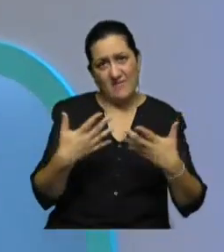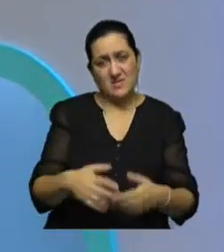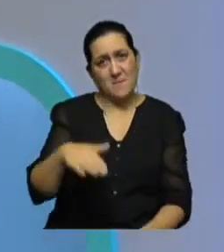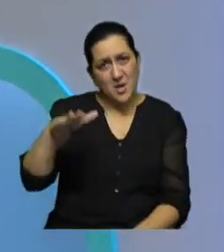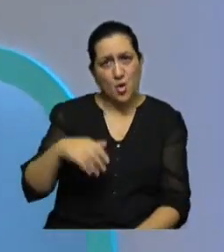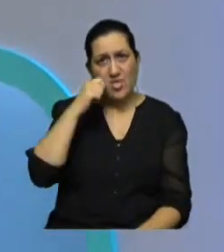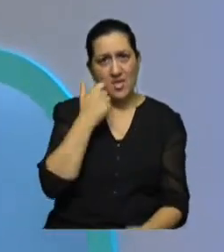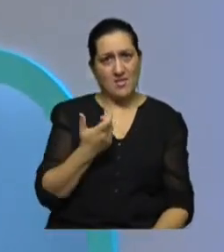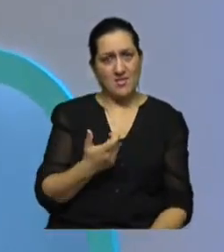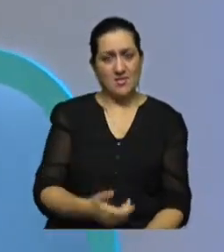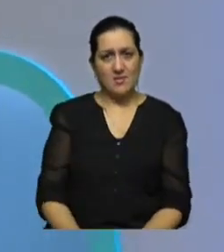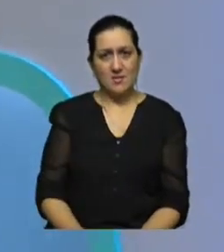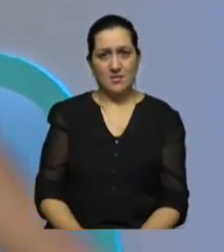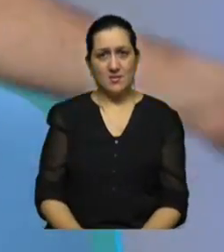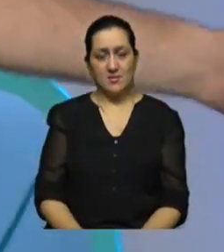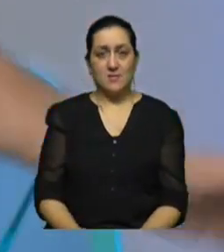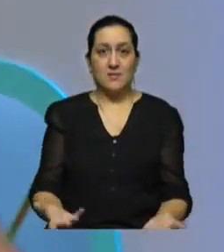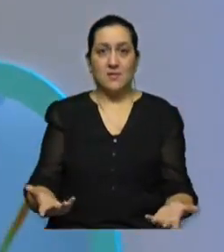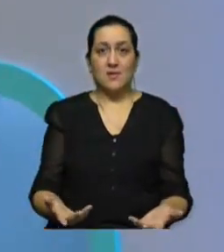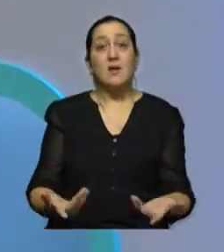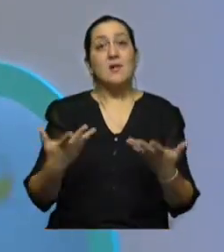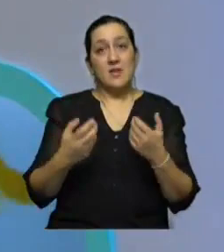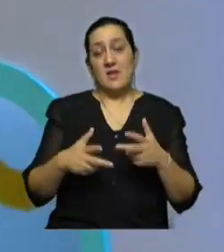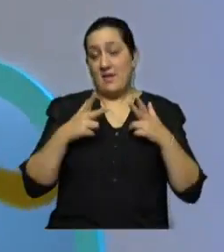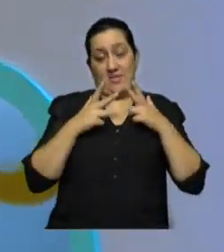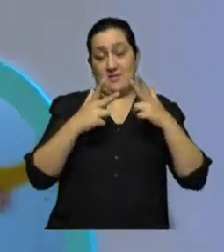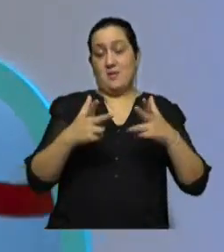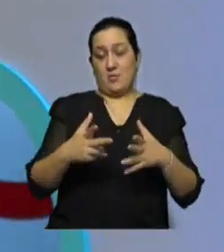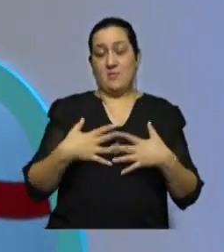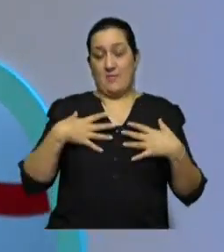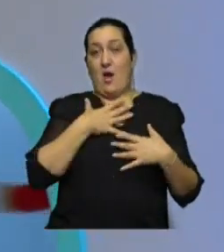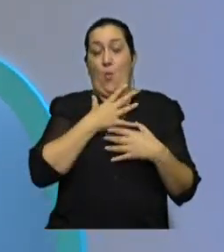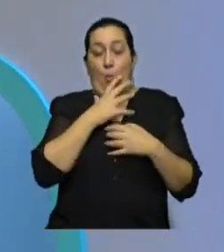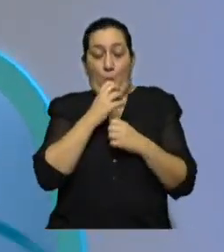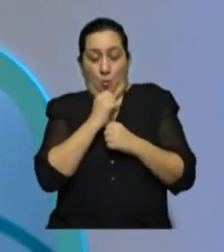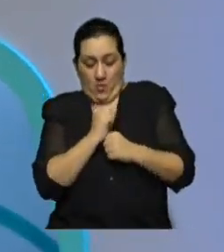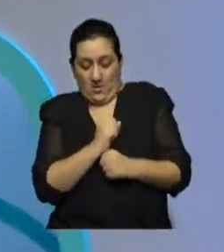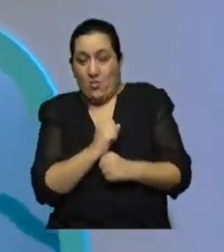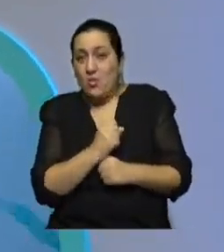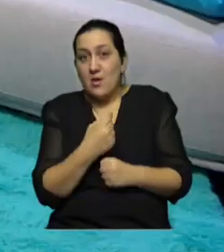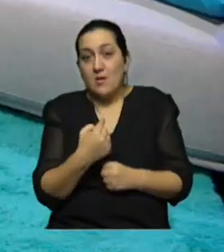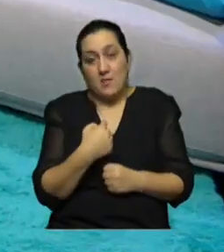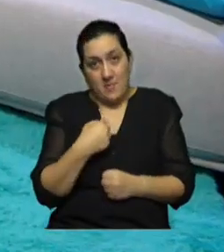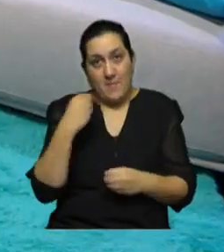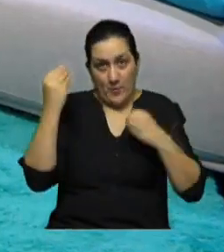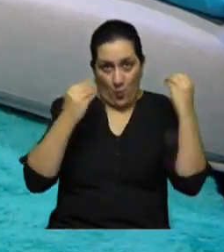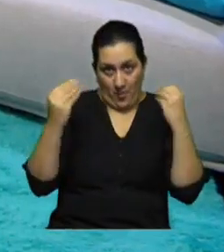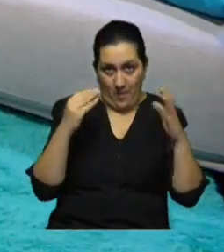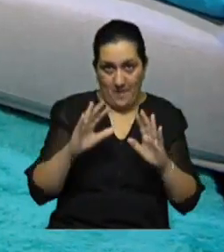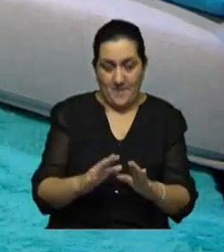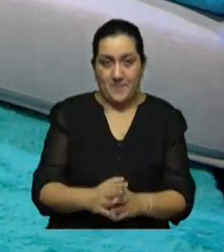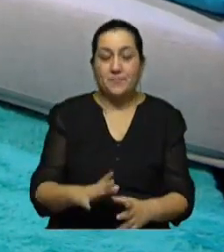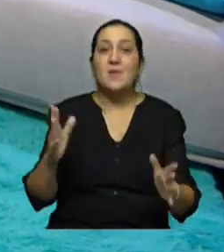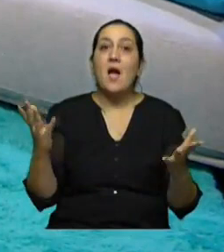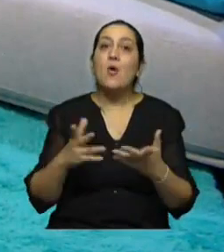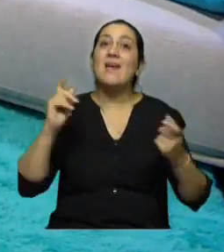Son jodidas. Lo tuve que decir porque lo tenía acá y es un tema que a mí me preocupa mucho. Pero,